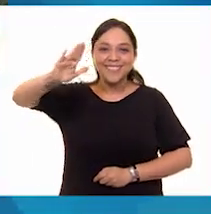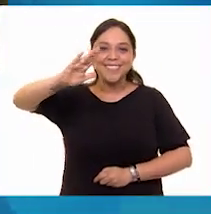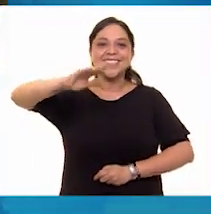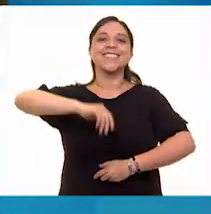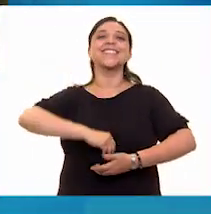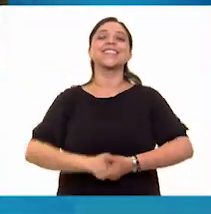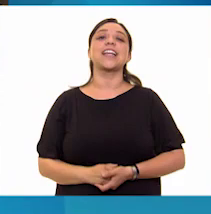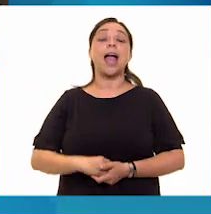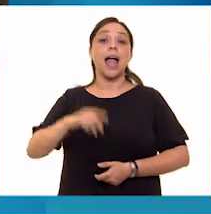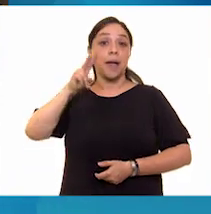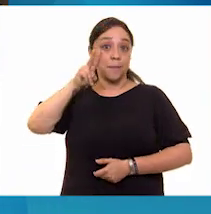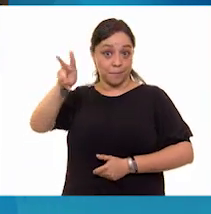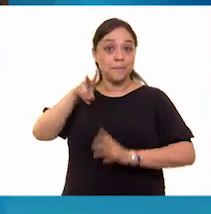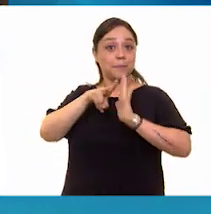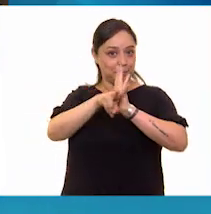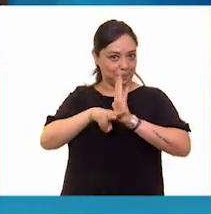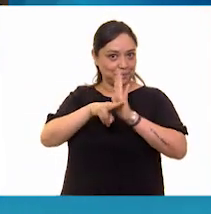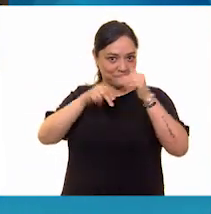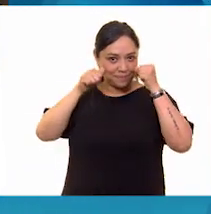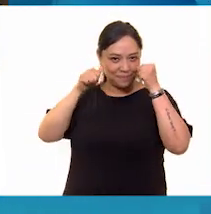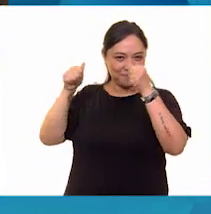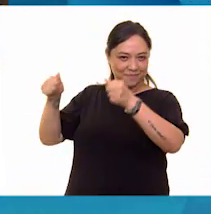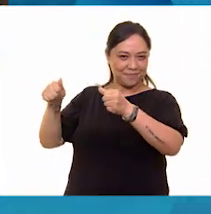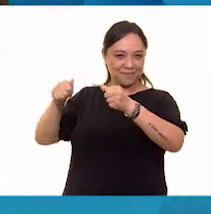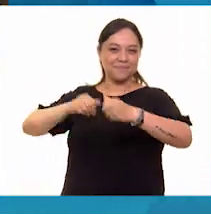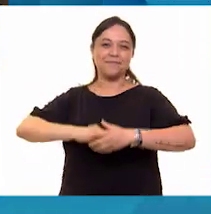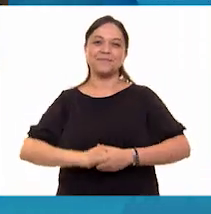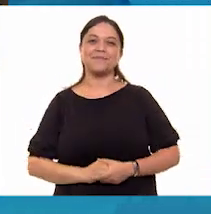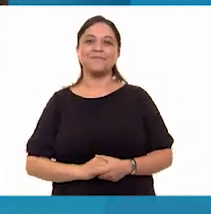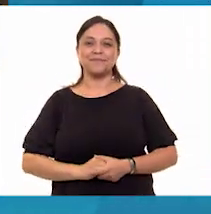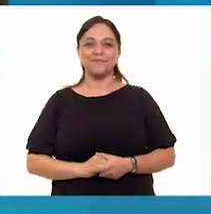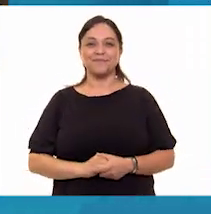¡Hola! Vamos a ver el siguiente video.